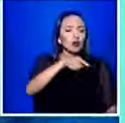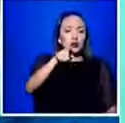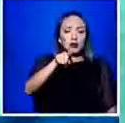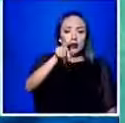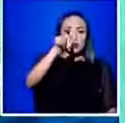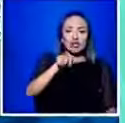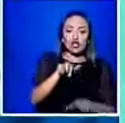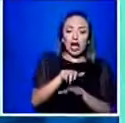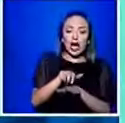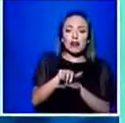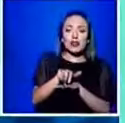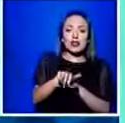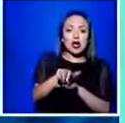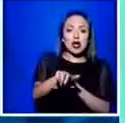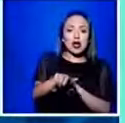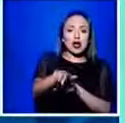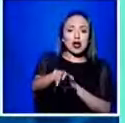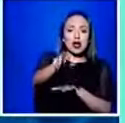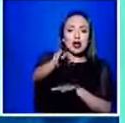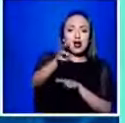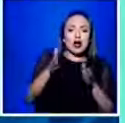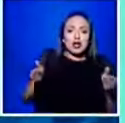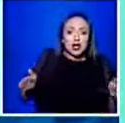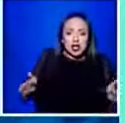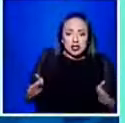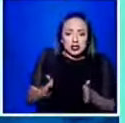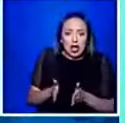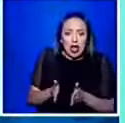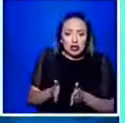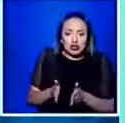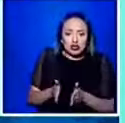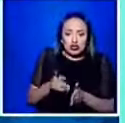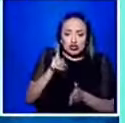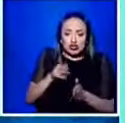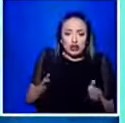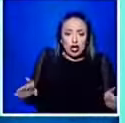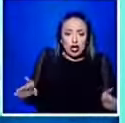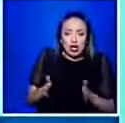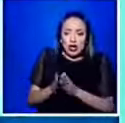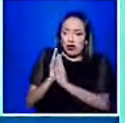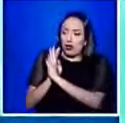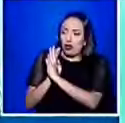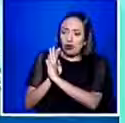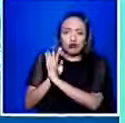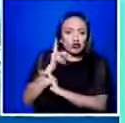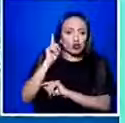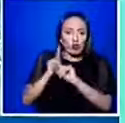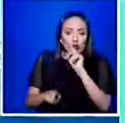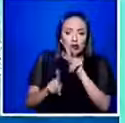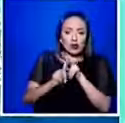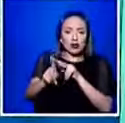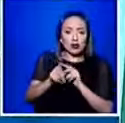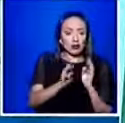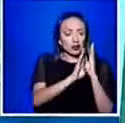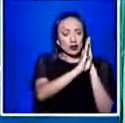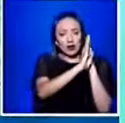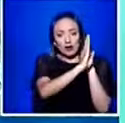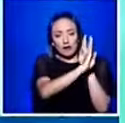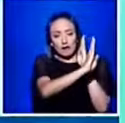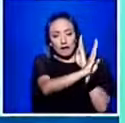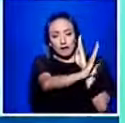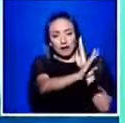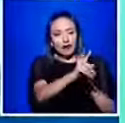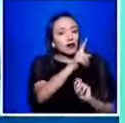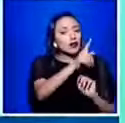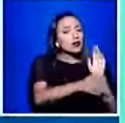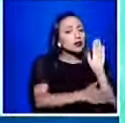por dónde tienen que caminar, por la estrechez de esta acera, porque está cercada toda el área. Ahí viene un vecino que se va al trabajo. ¿Para